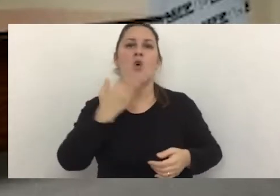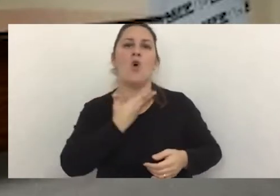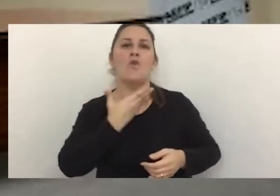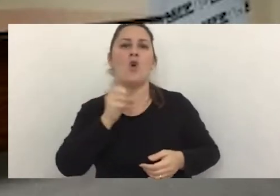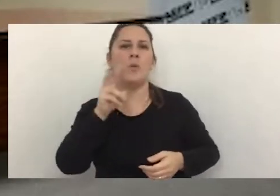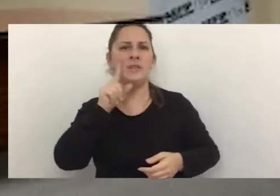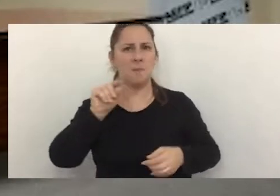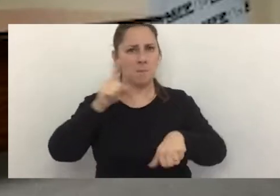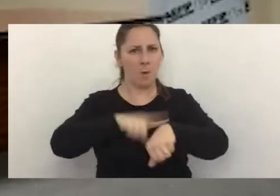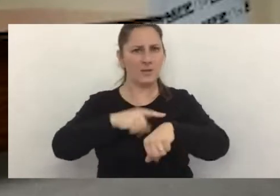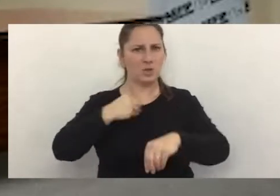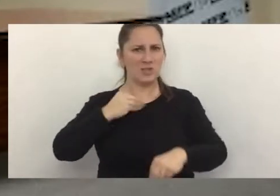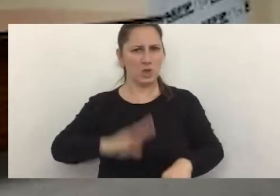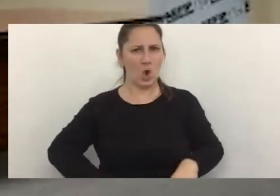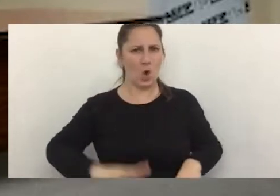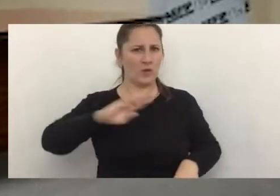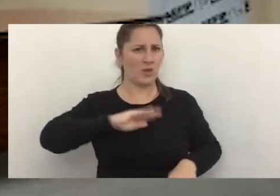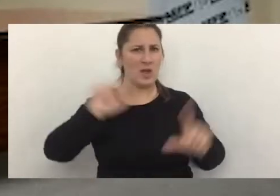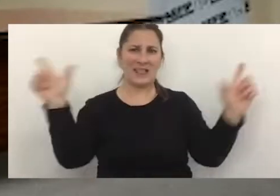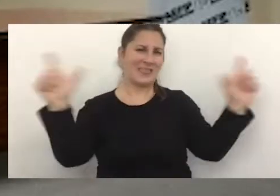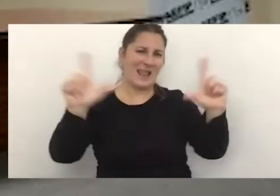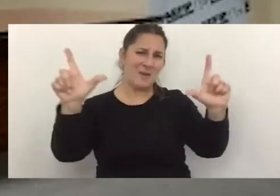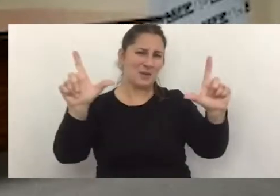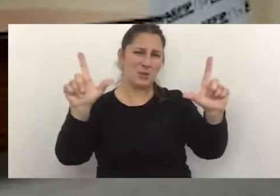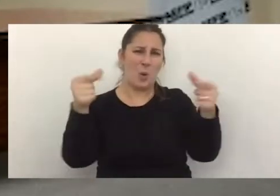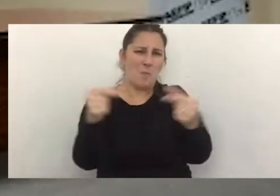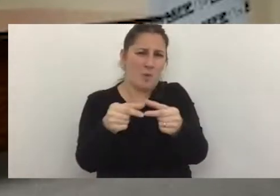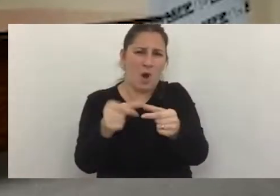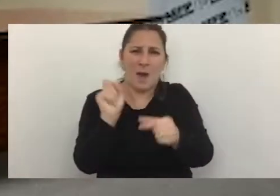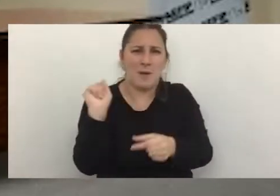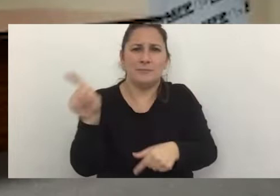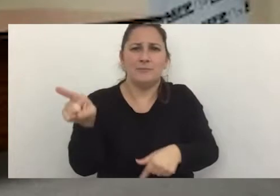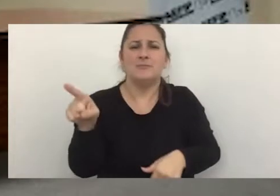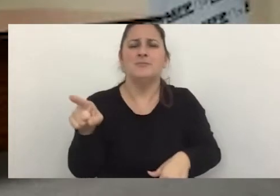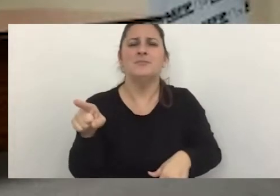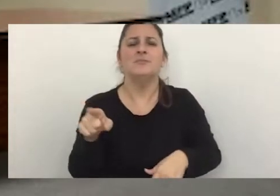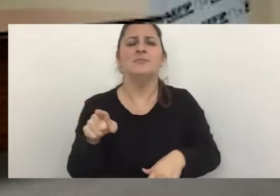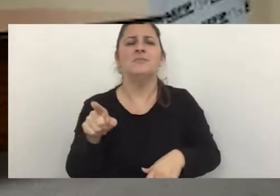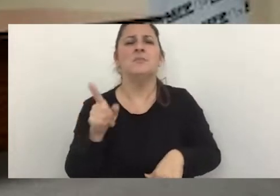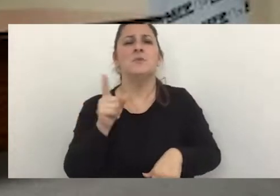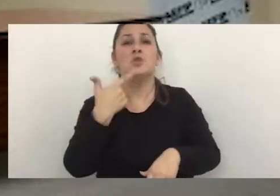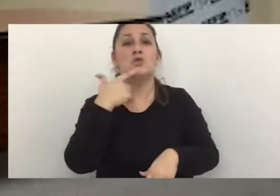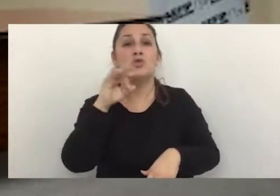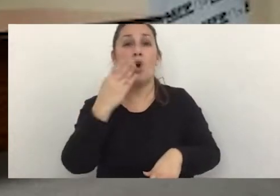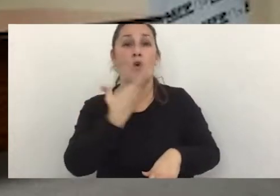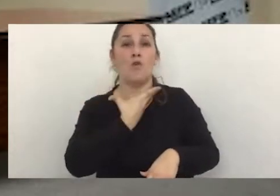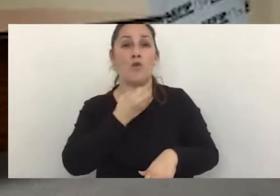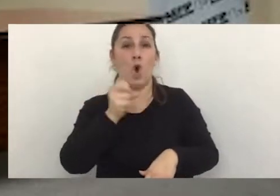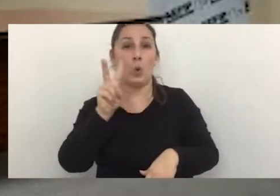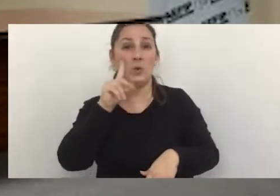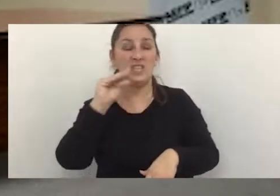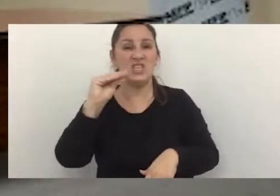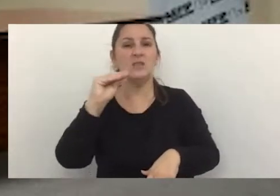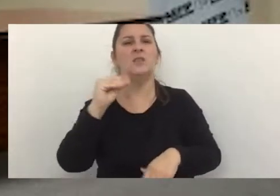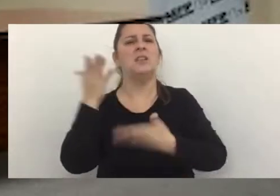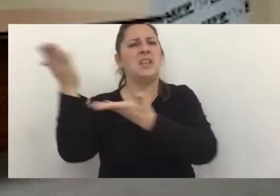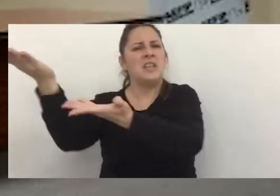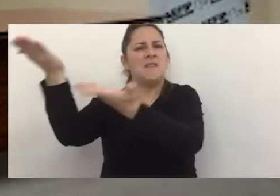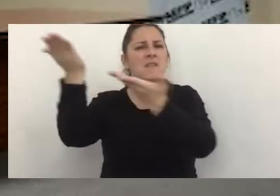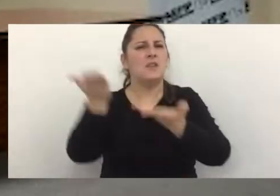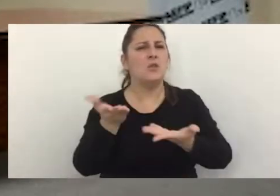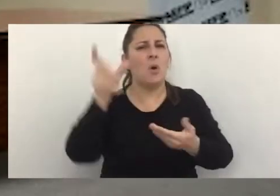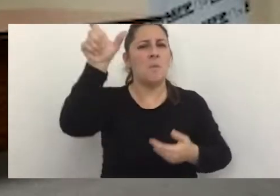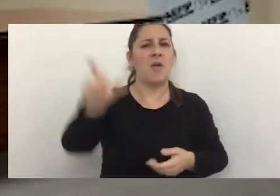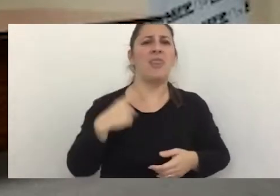ofendido en un programa de televisión, donde en su programa, Sofovich había invitado a un director